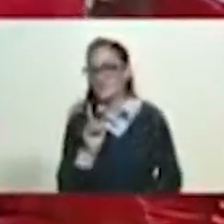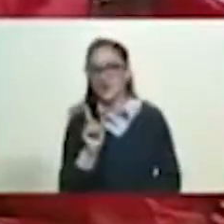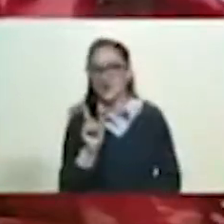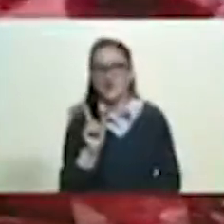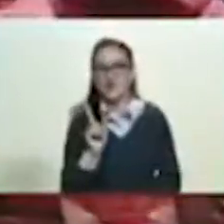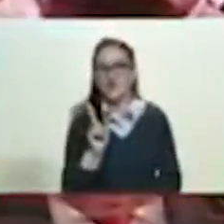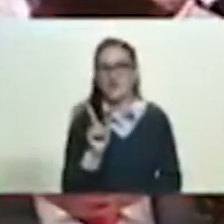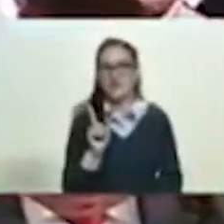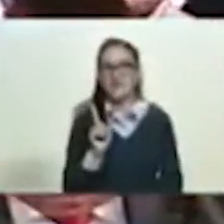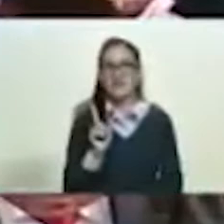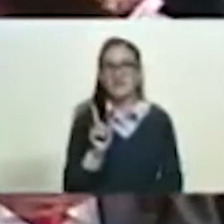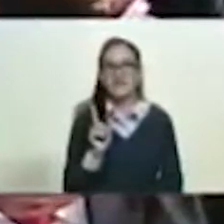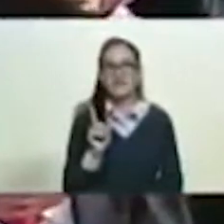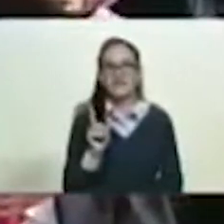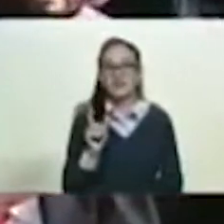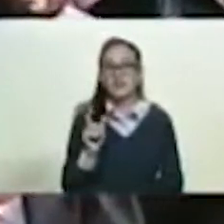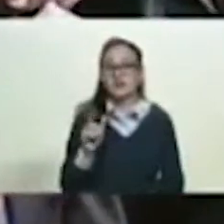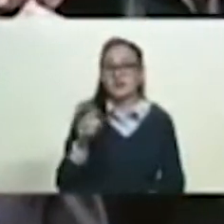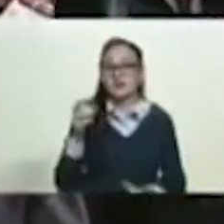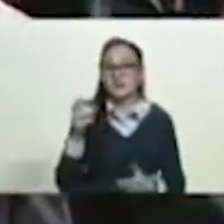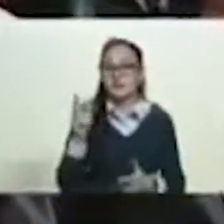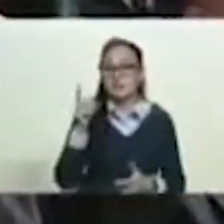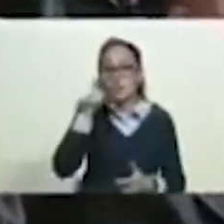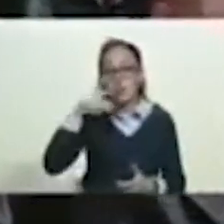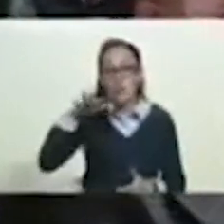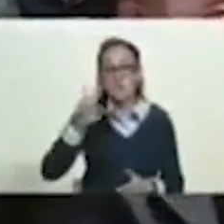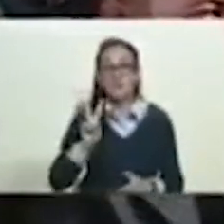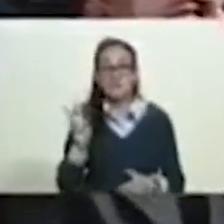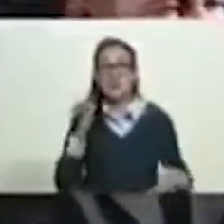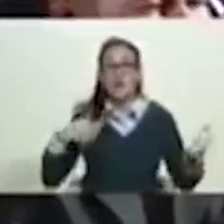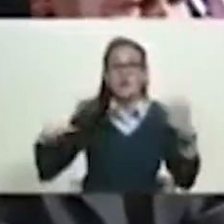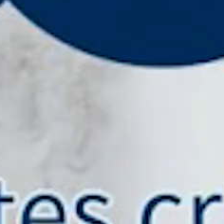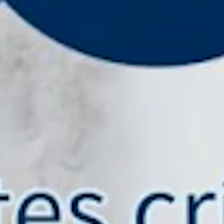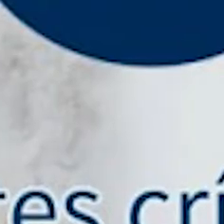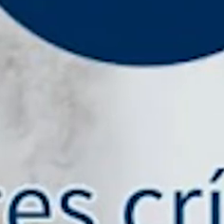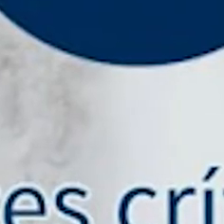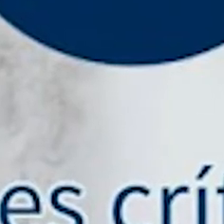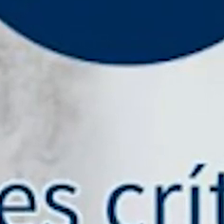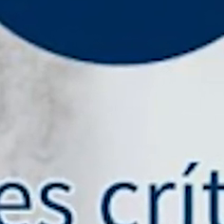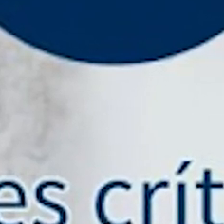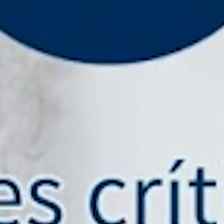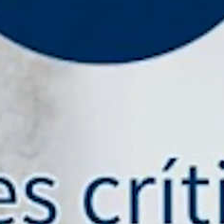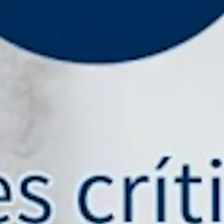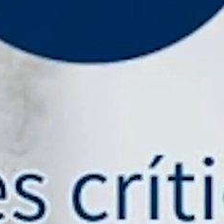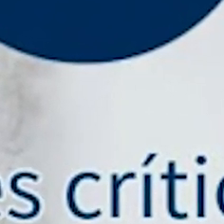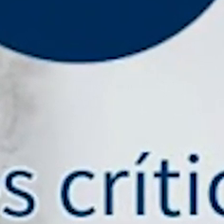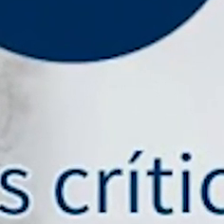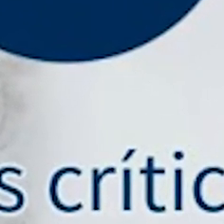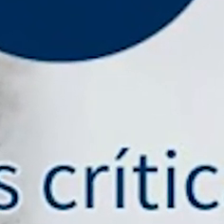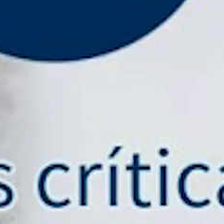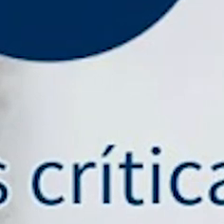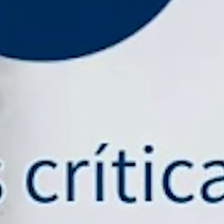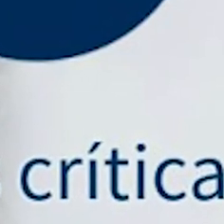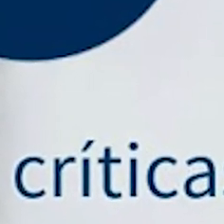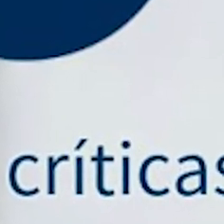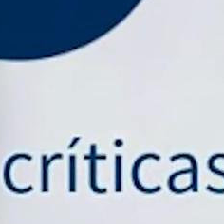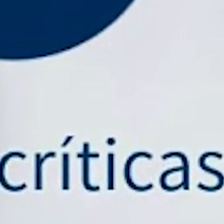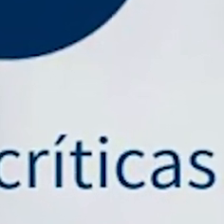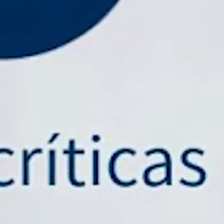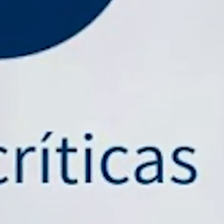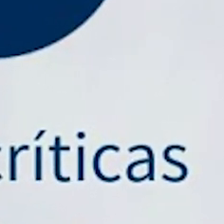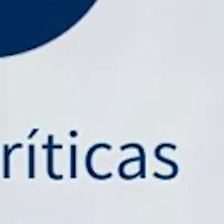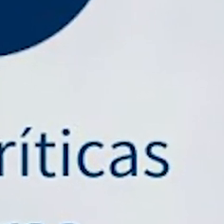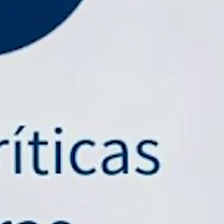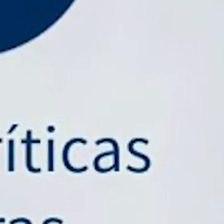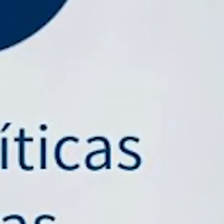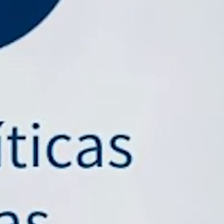democracia y el comienzo de una nueva división en latinoamérica opinaron expertos utah topher directora de la redacción latinoamérica de la deutsche